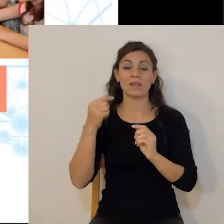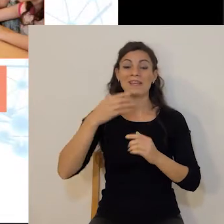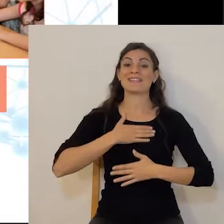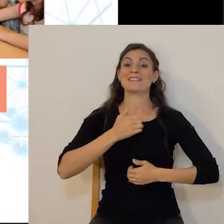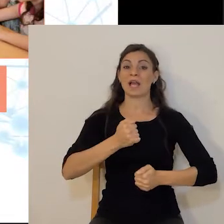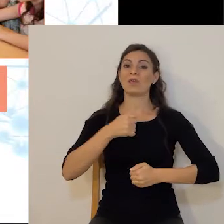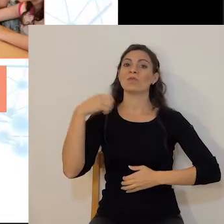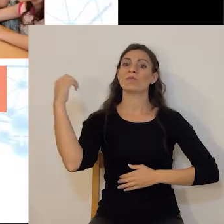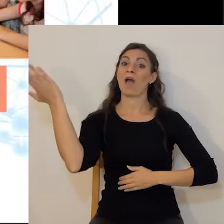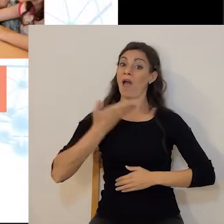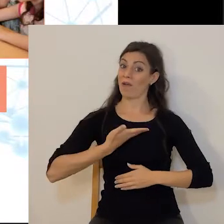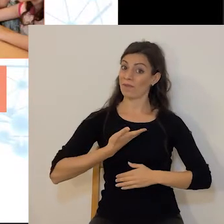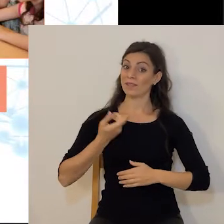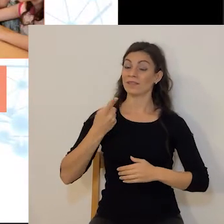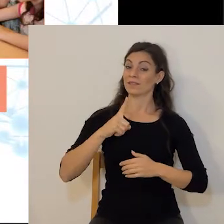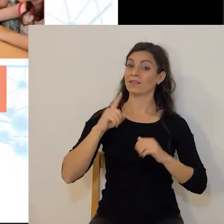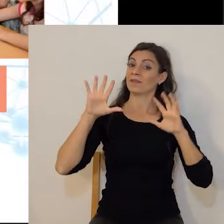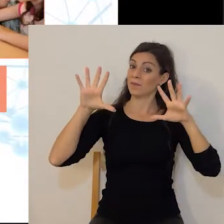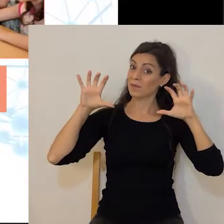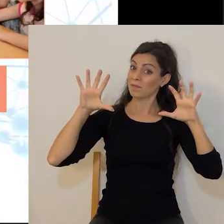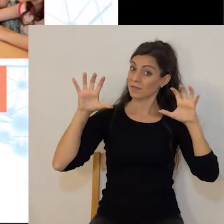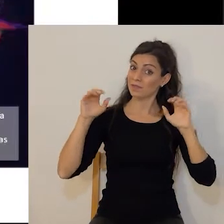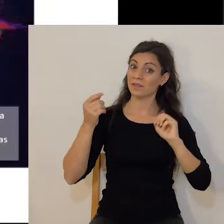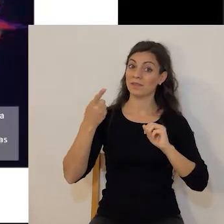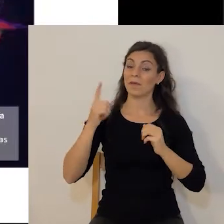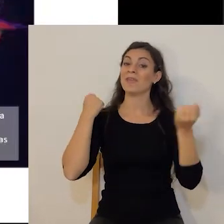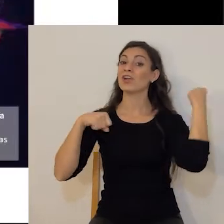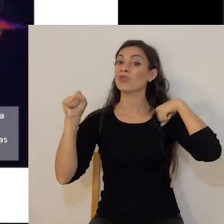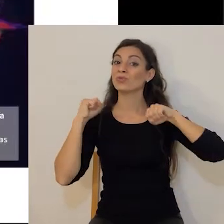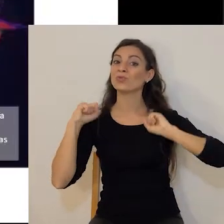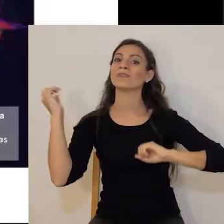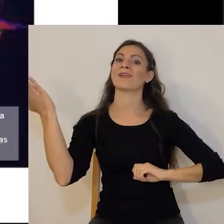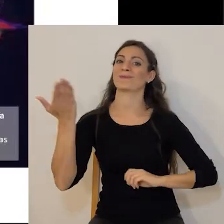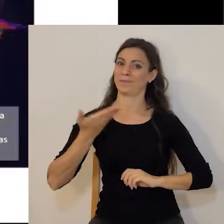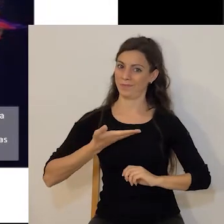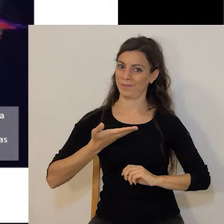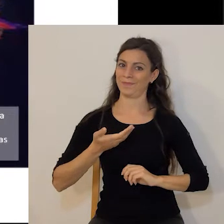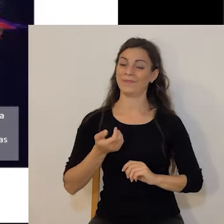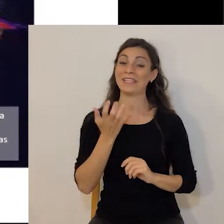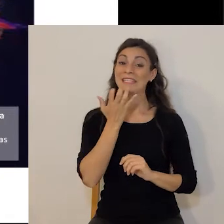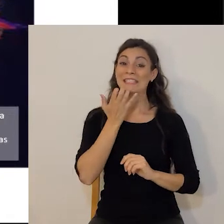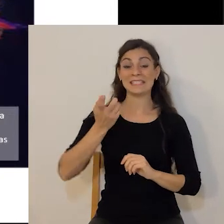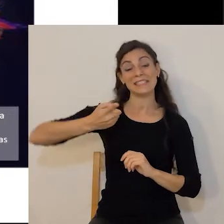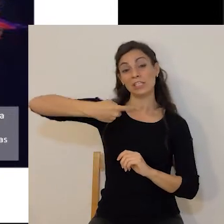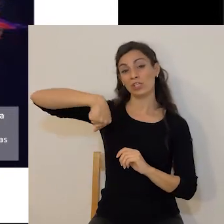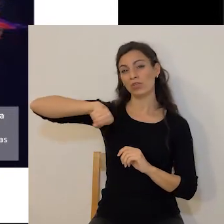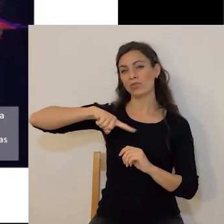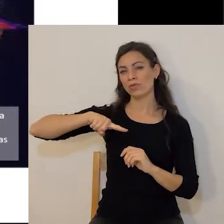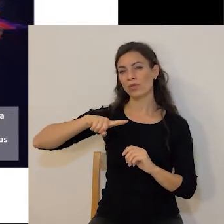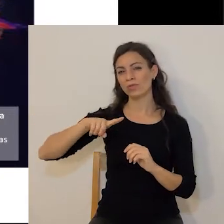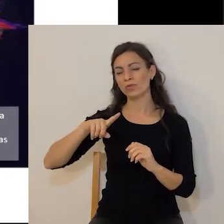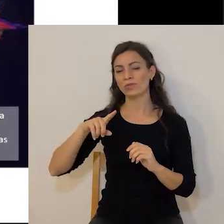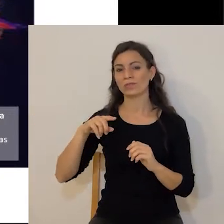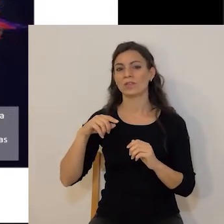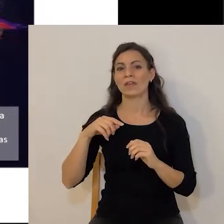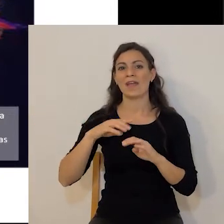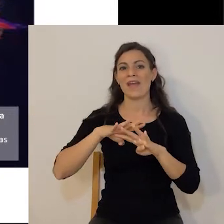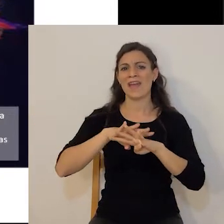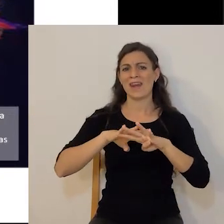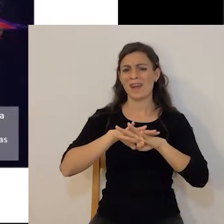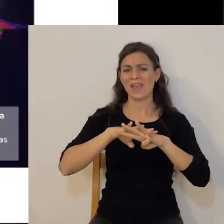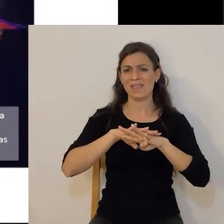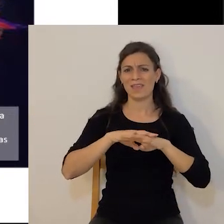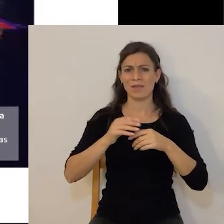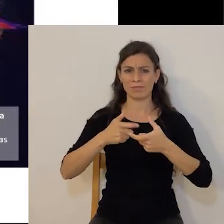salud, afecta al aprendizaje y afecta a la conducta. Entonces, si aumentamos esas redes y